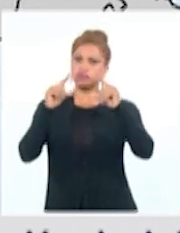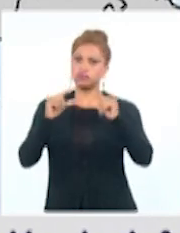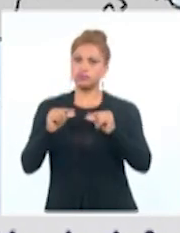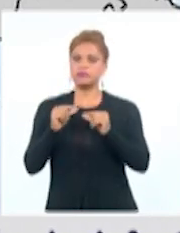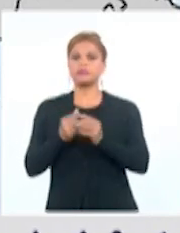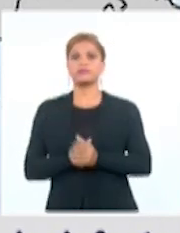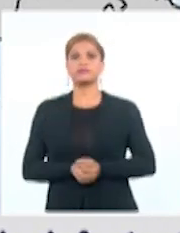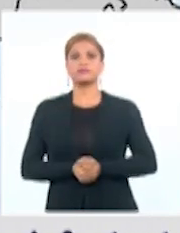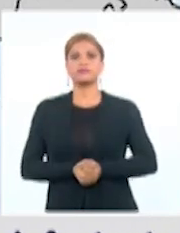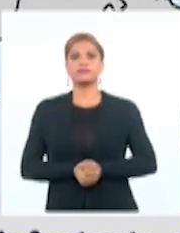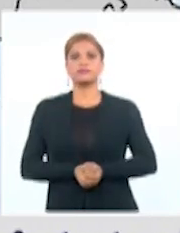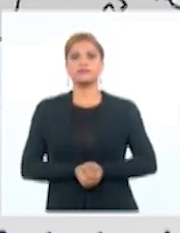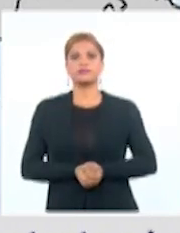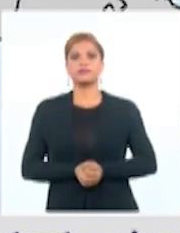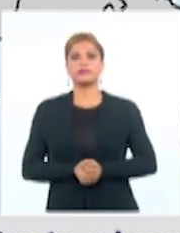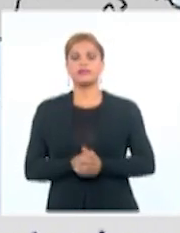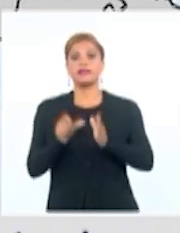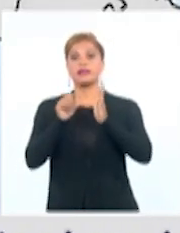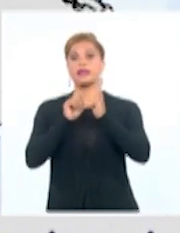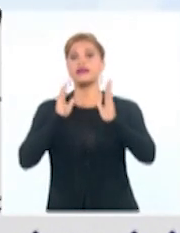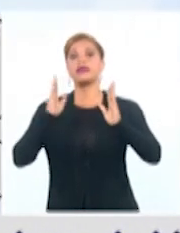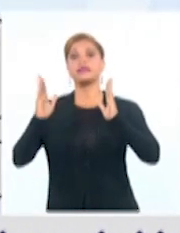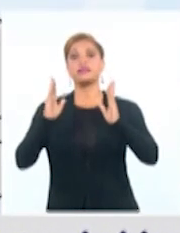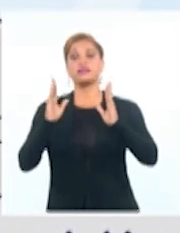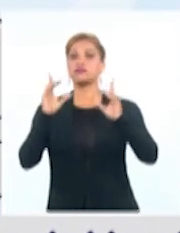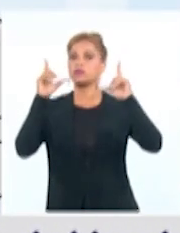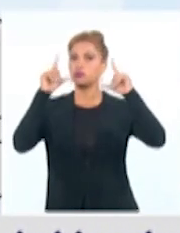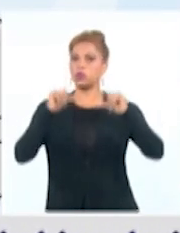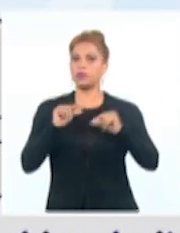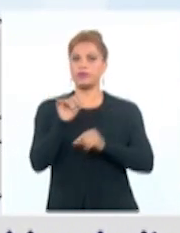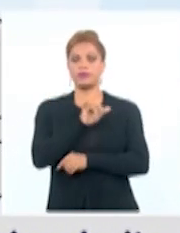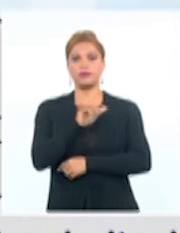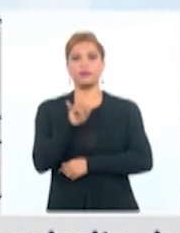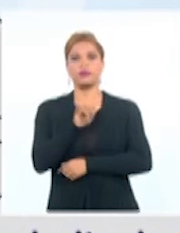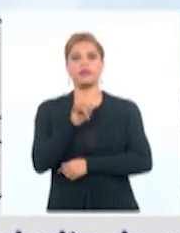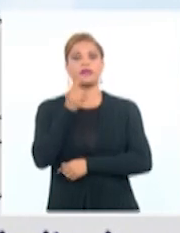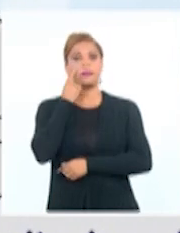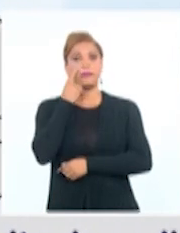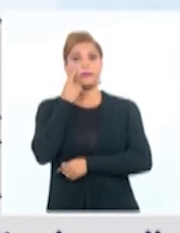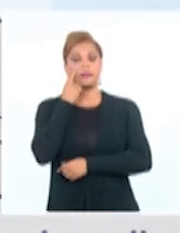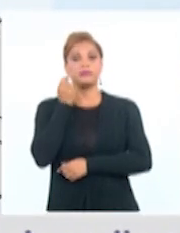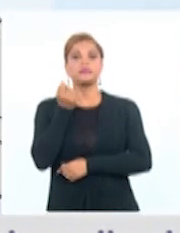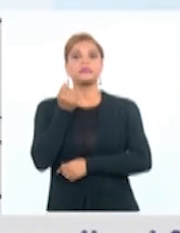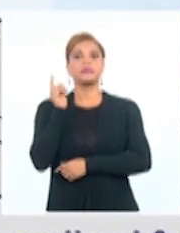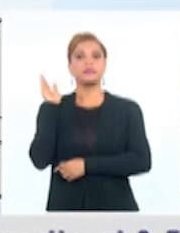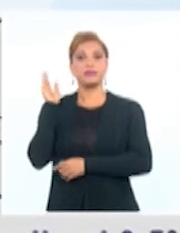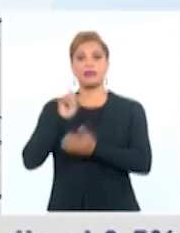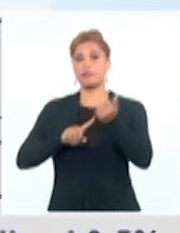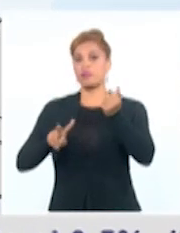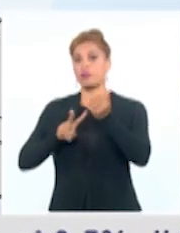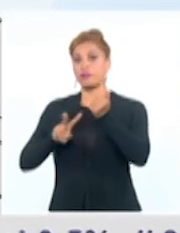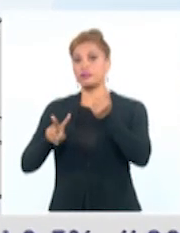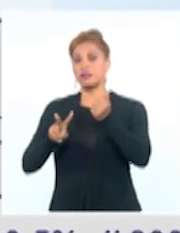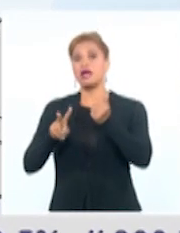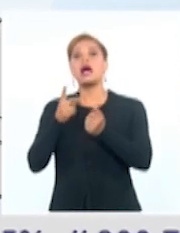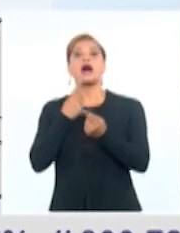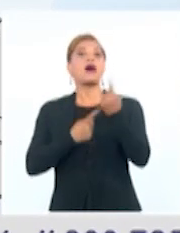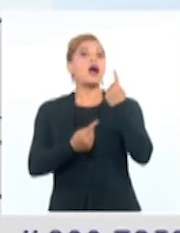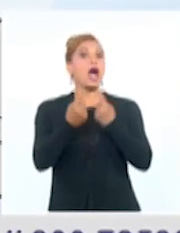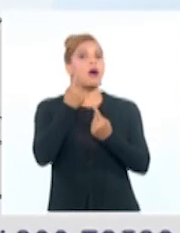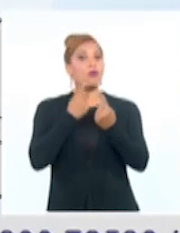casos. El centro también disminuye, vamos a ver ahí el comportamiento, independientemente de